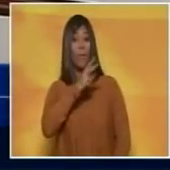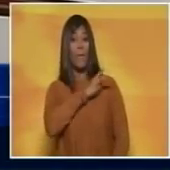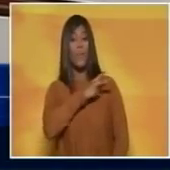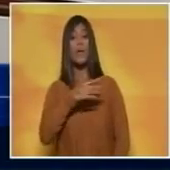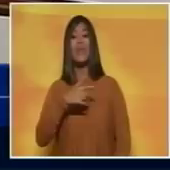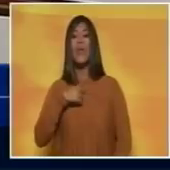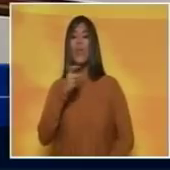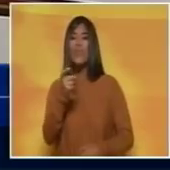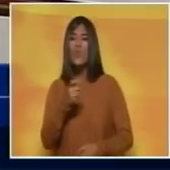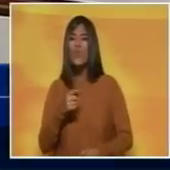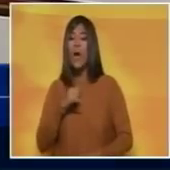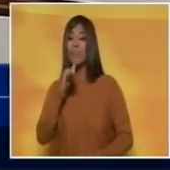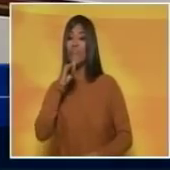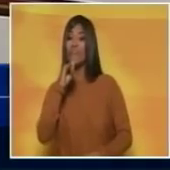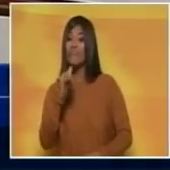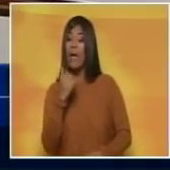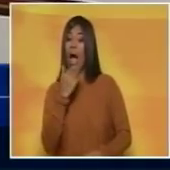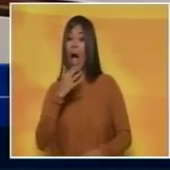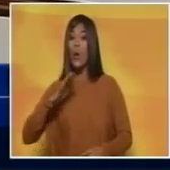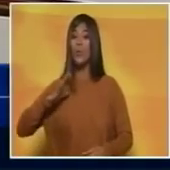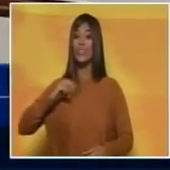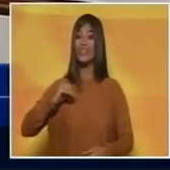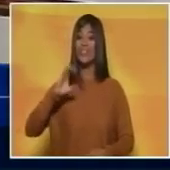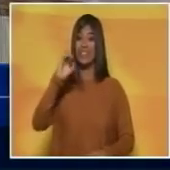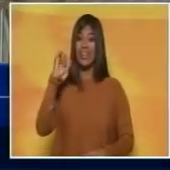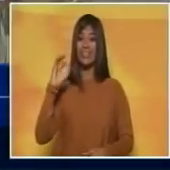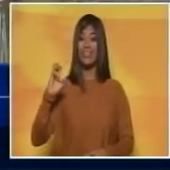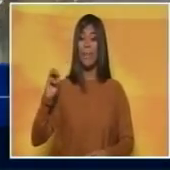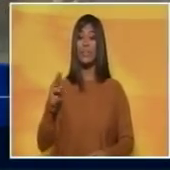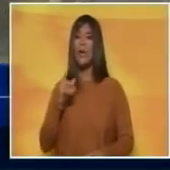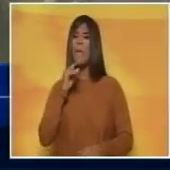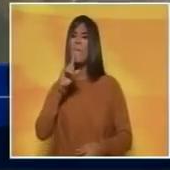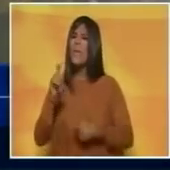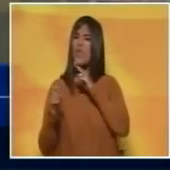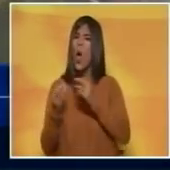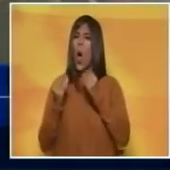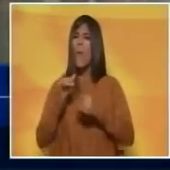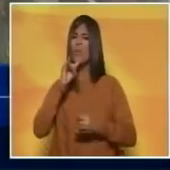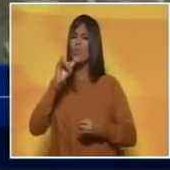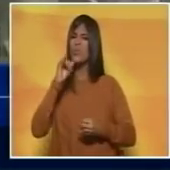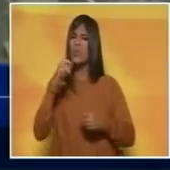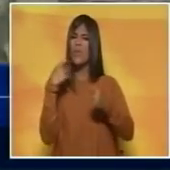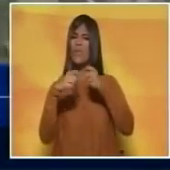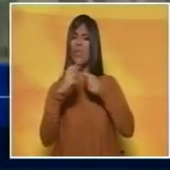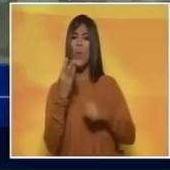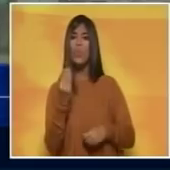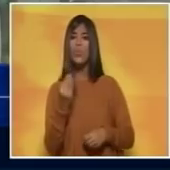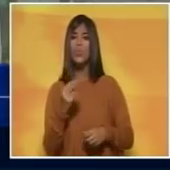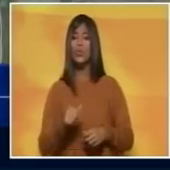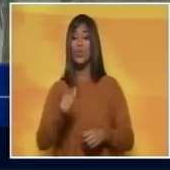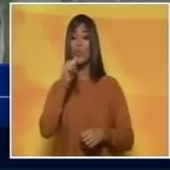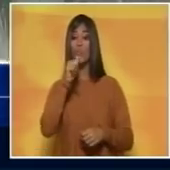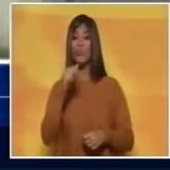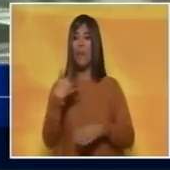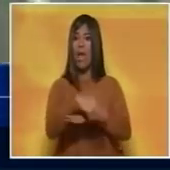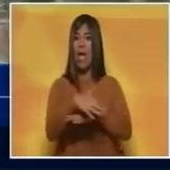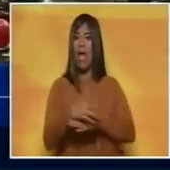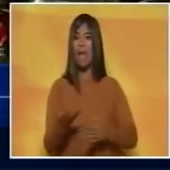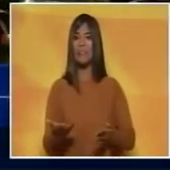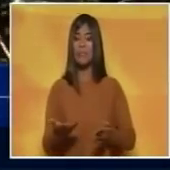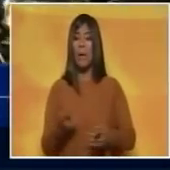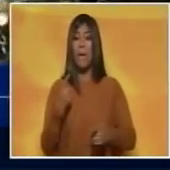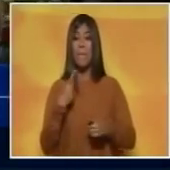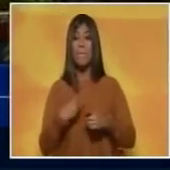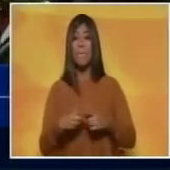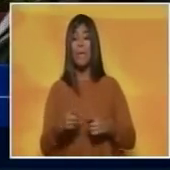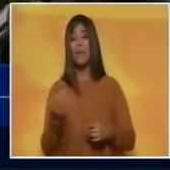intentó conversar con alguna autoridad de la policía científica sobre denuncias de la venta ilegal de estas bebidas artesanales,